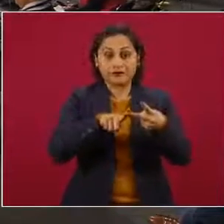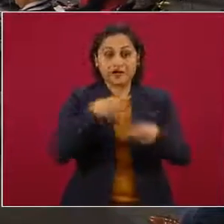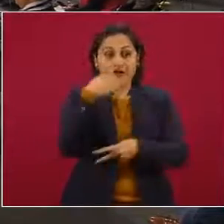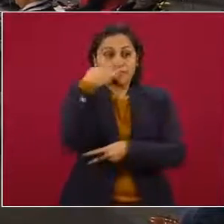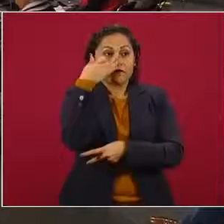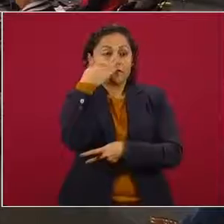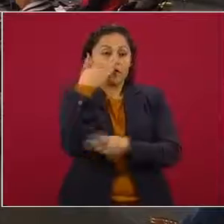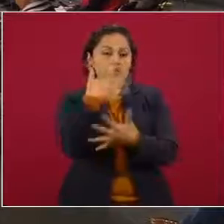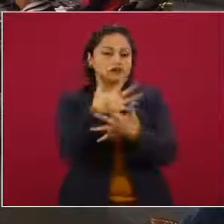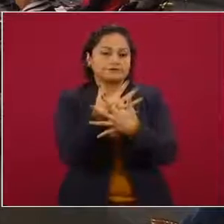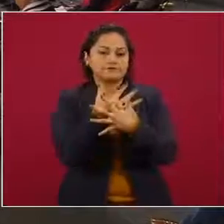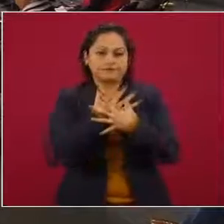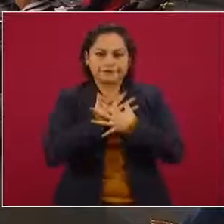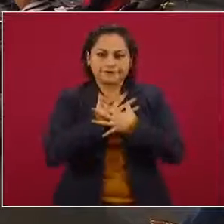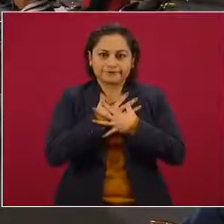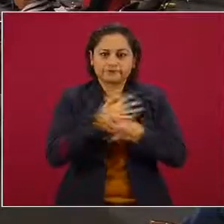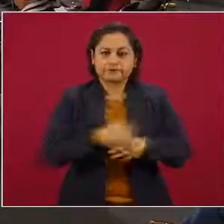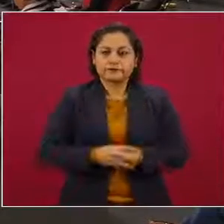Antes de que nosotros